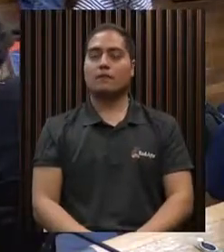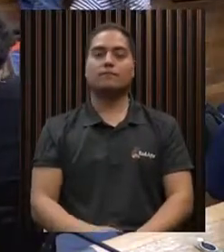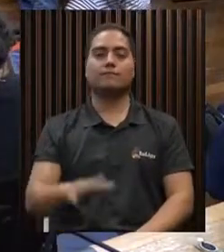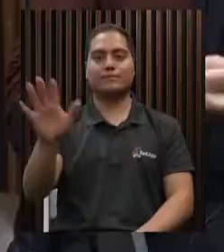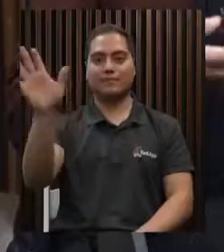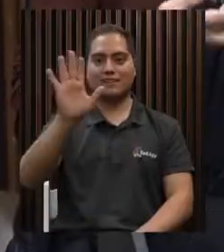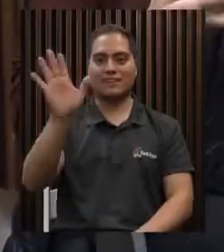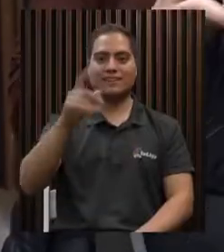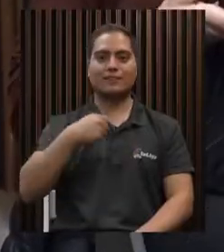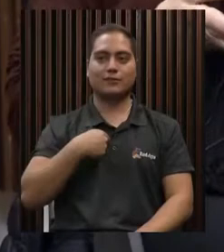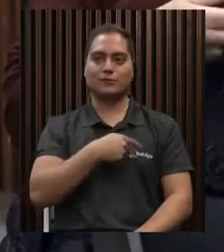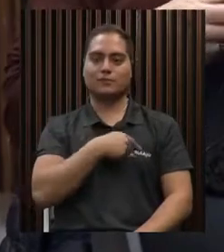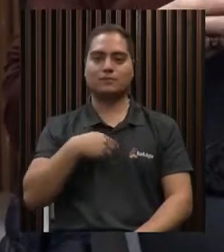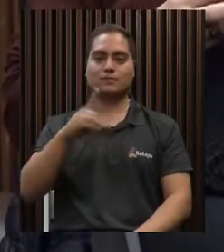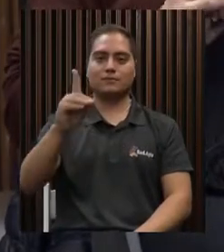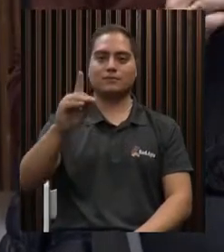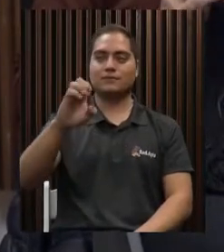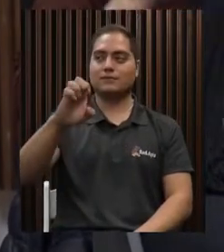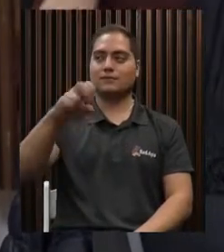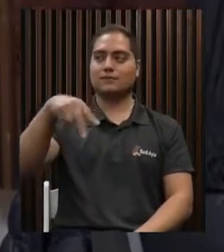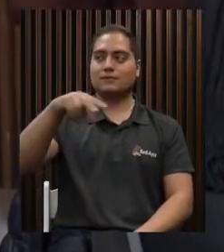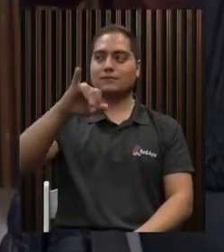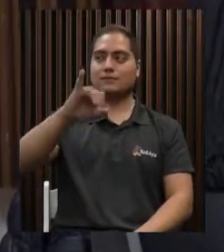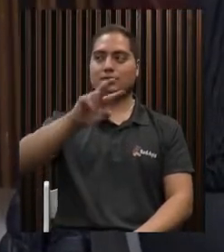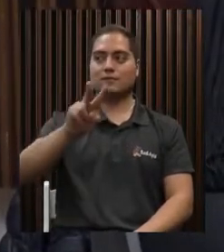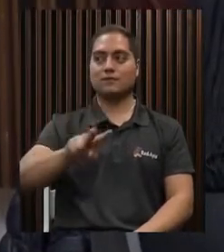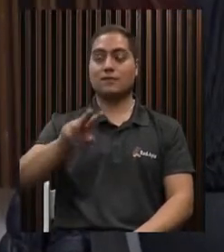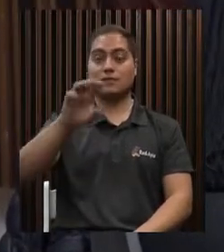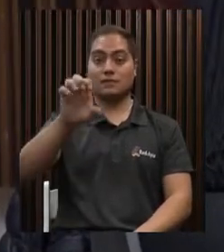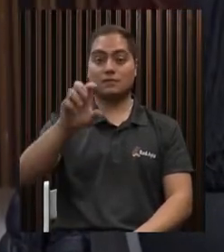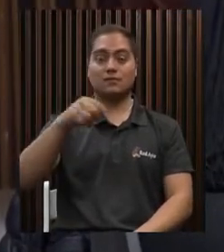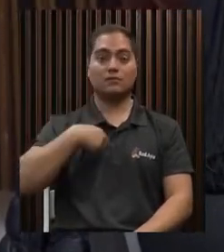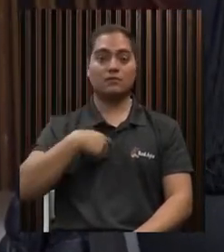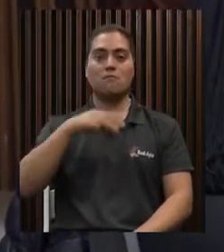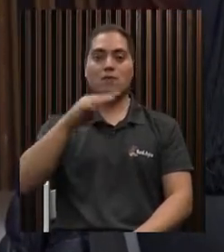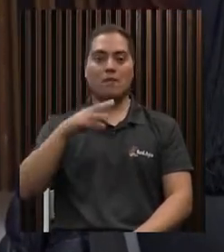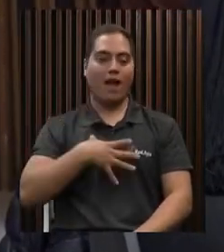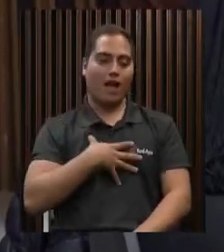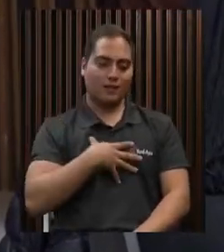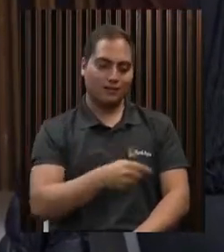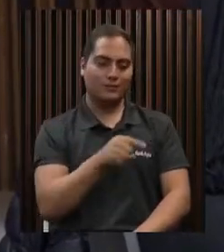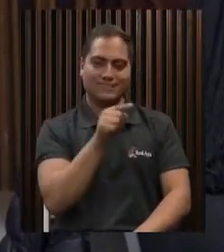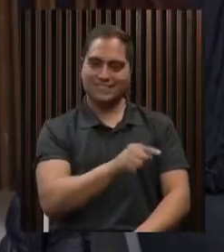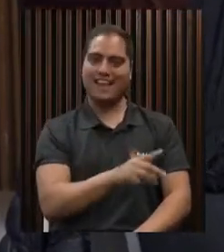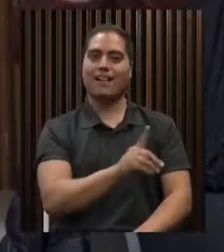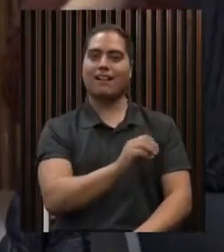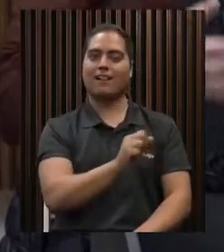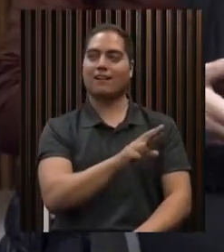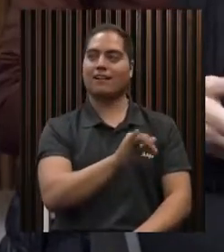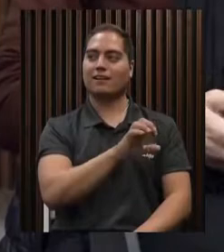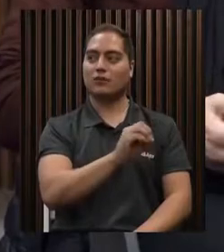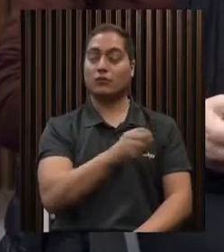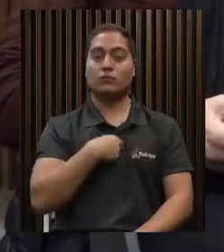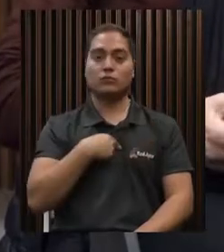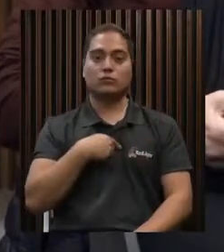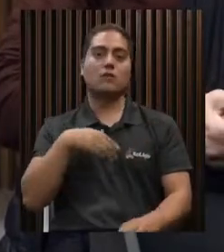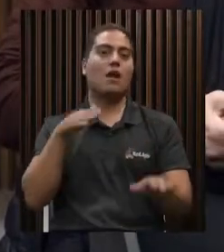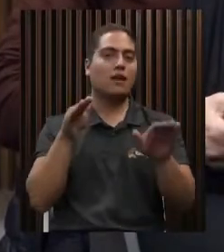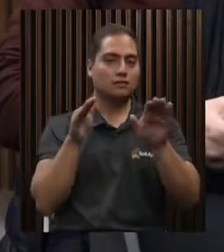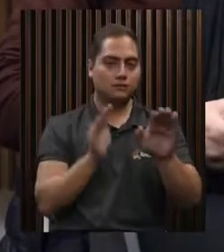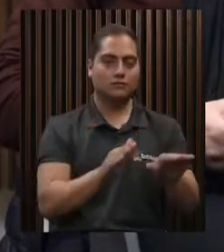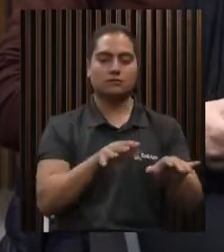Hola, yo soy Berenice, mamá de un niño llamado Darío. Soy asistente de gestión de públicos en